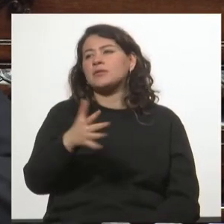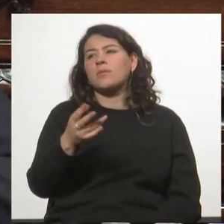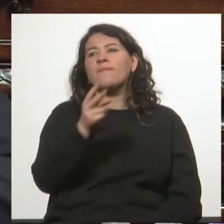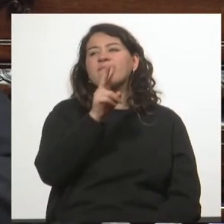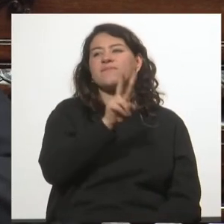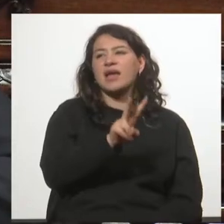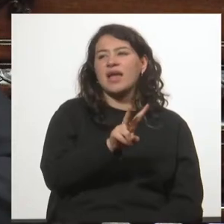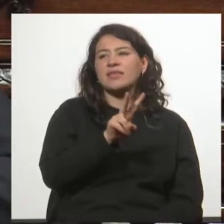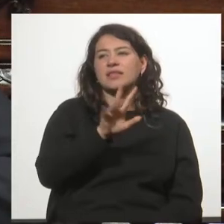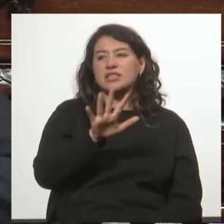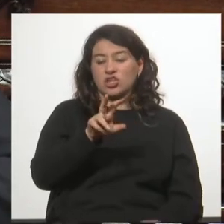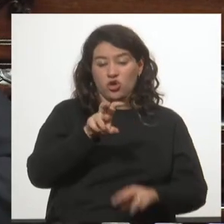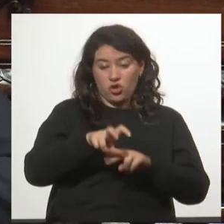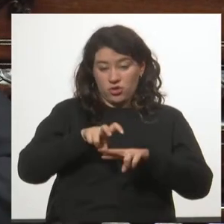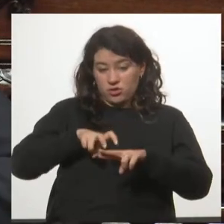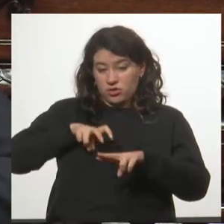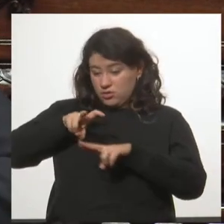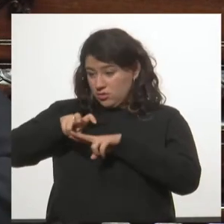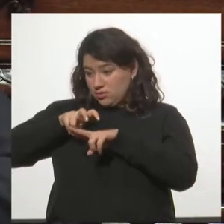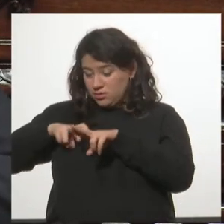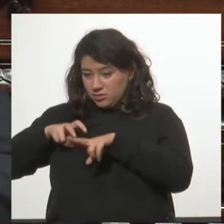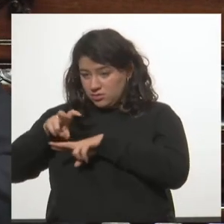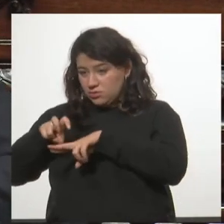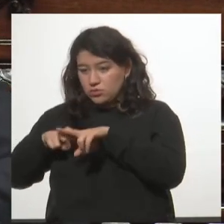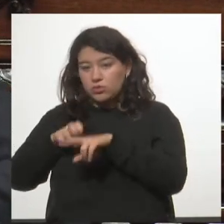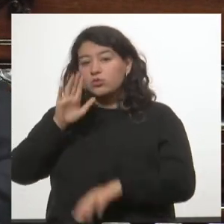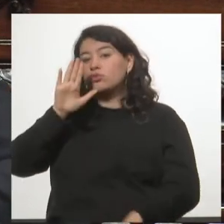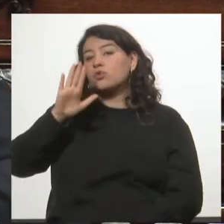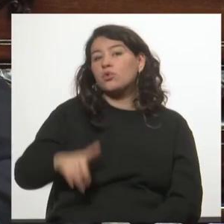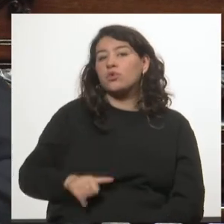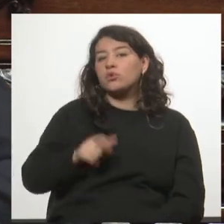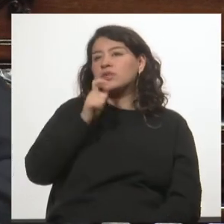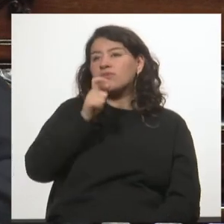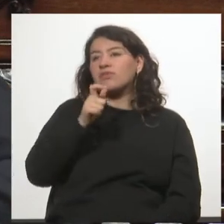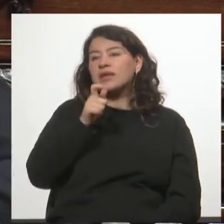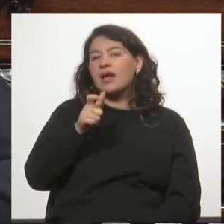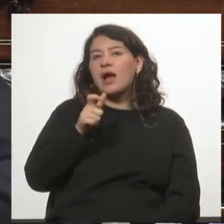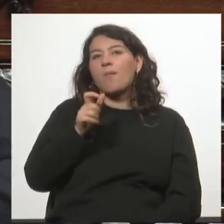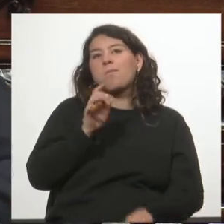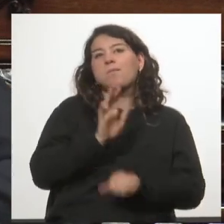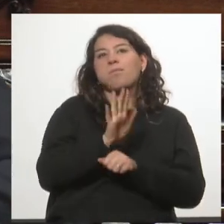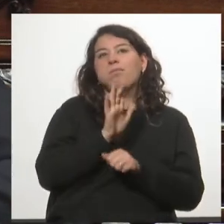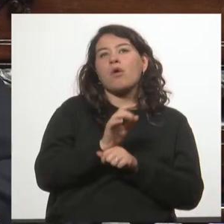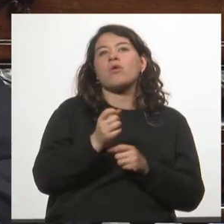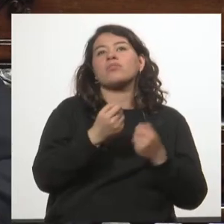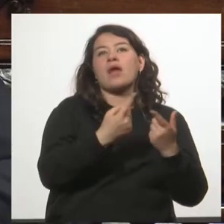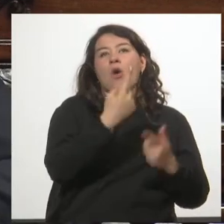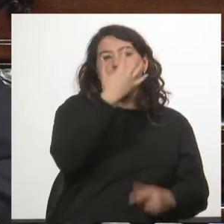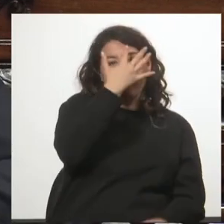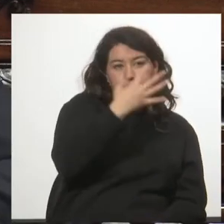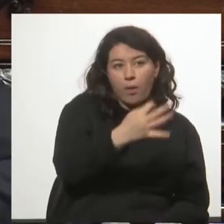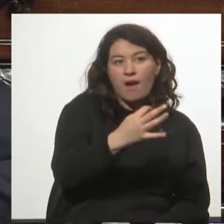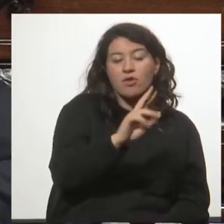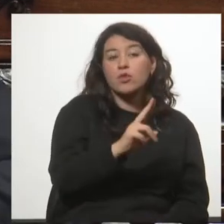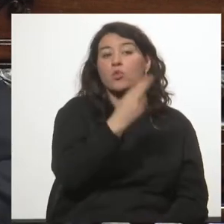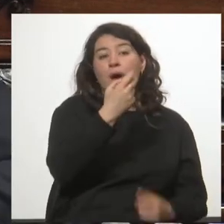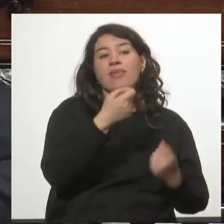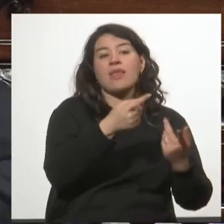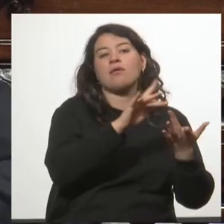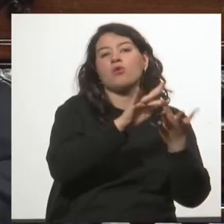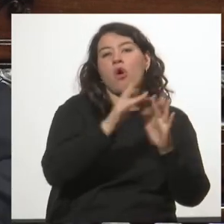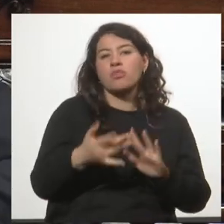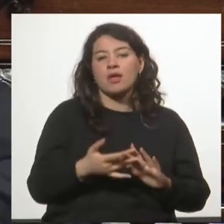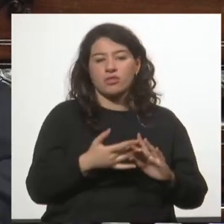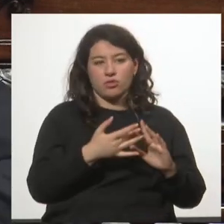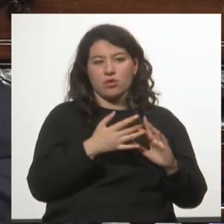25 puntas significaba darle conexión a un pueblo del uruguay o sea con 25 junta